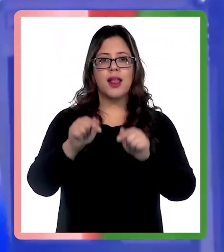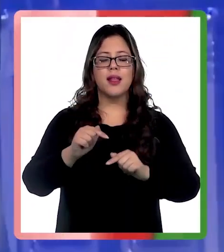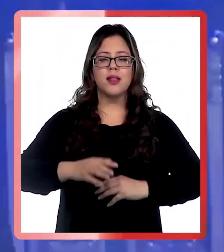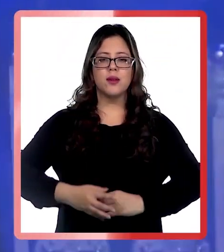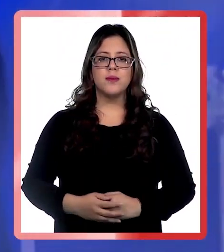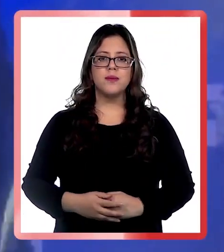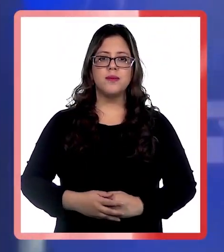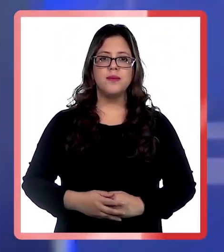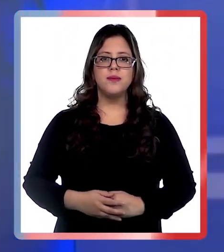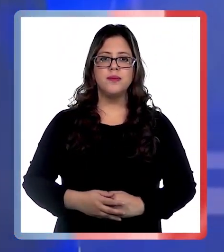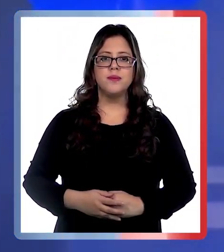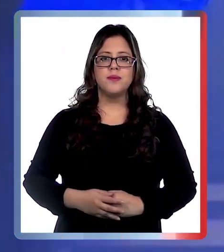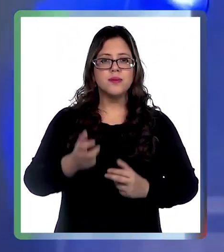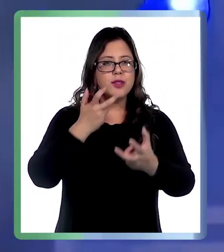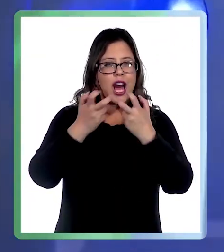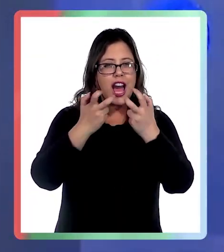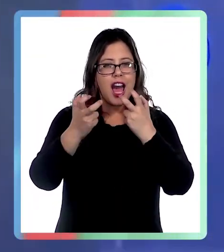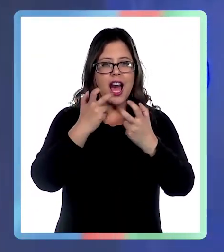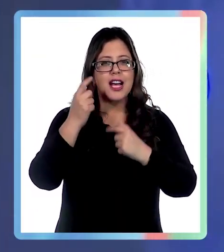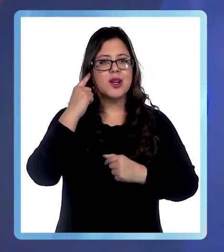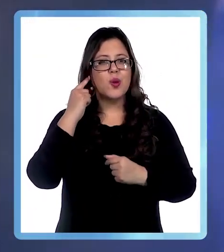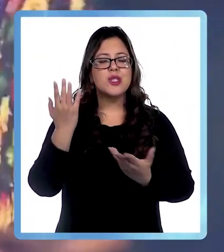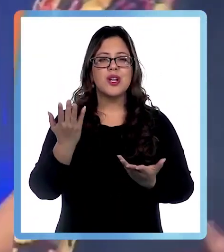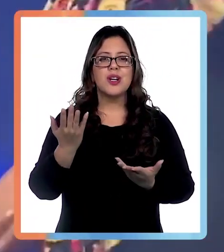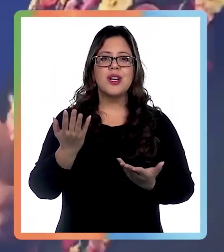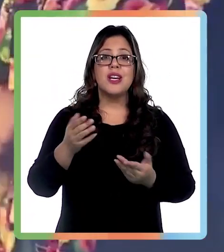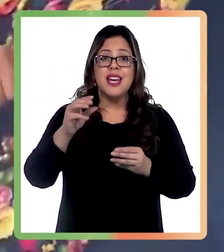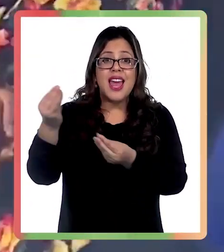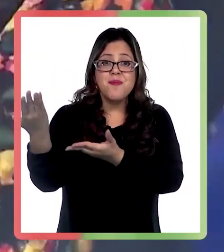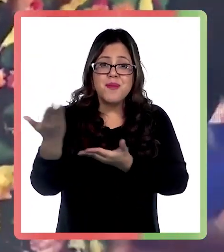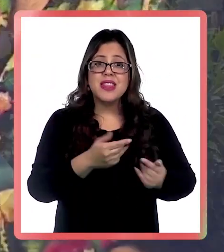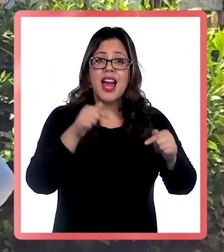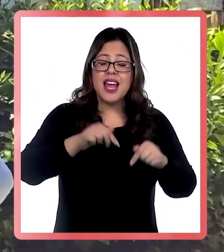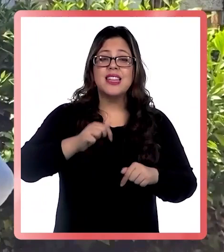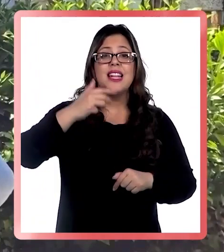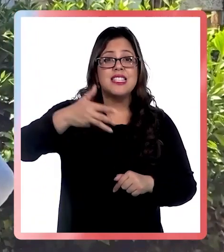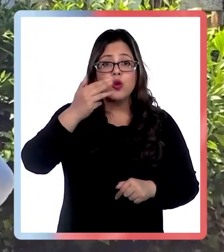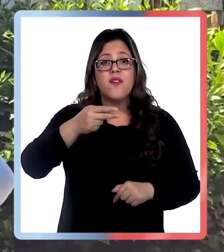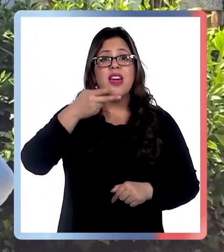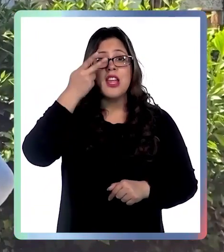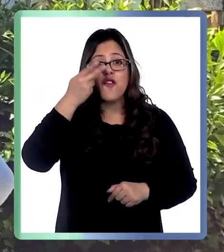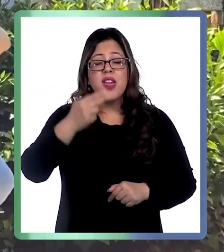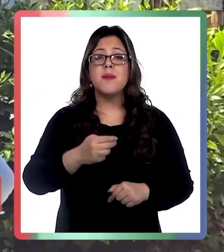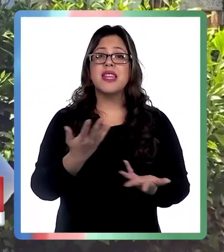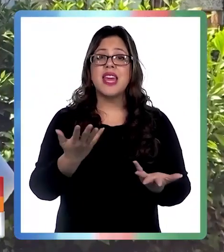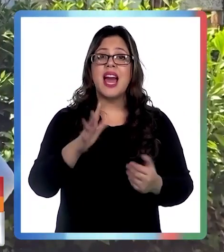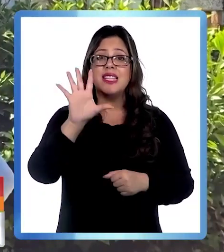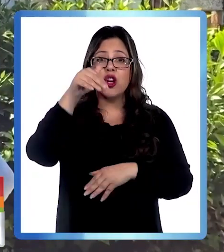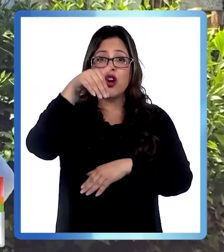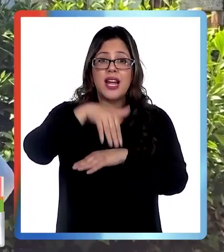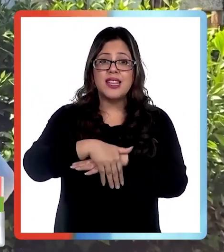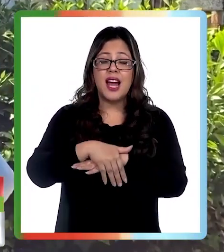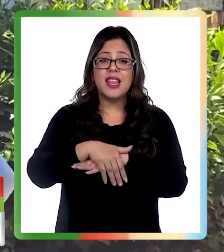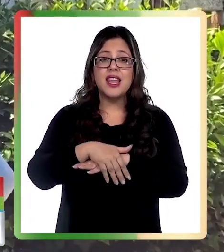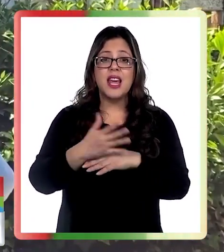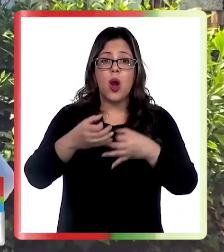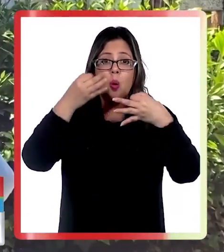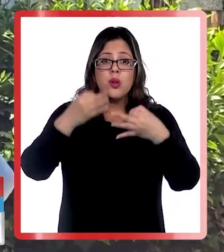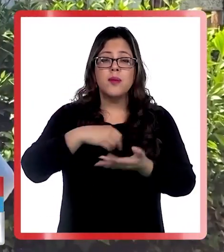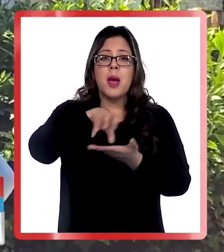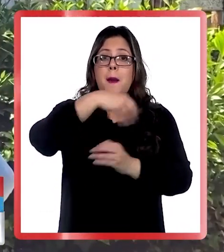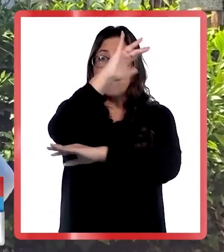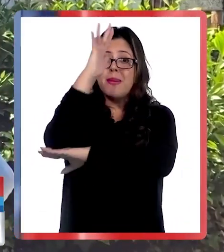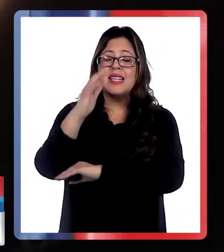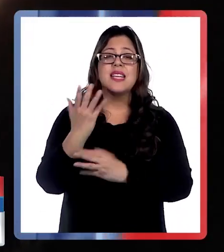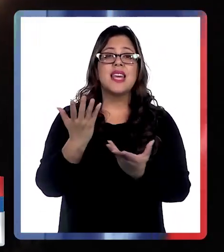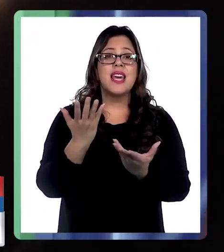acompañen va a estar muy bonito y puedan disfrutar del espectáculo Hola cómo están los queremos invitar este